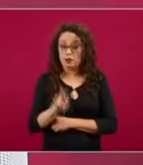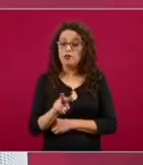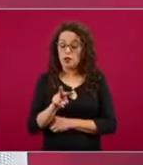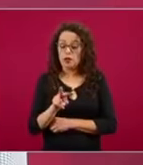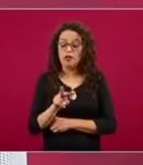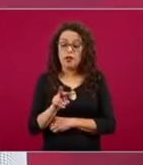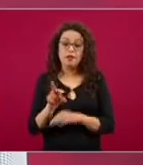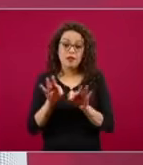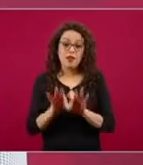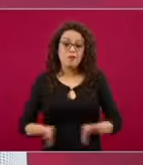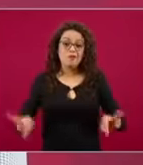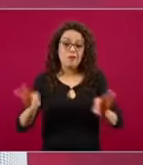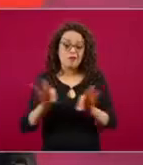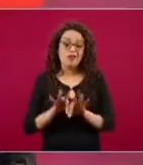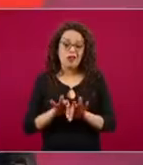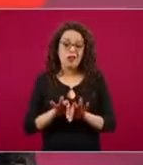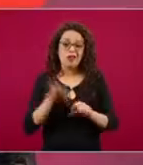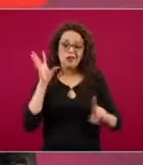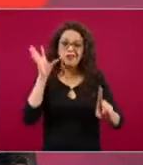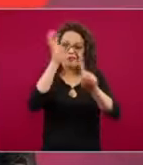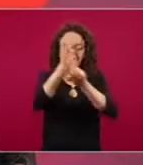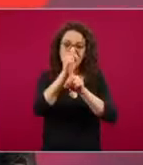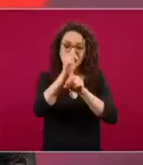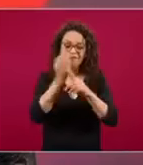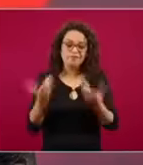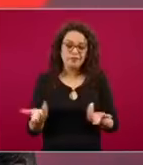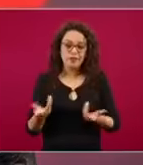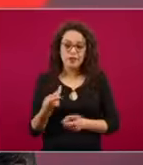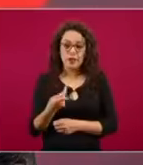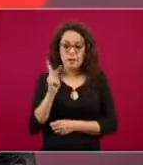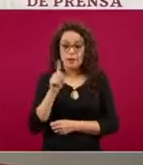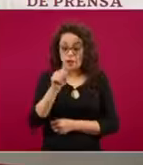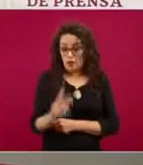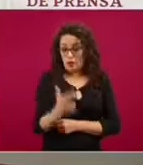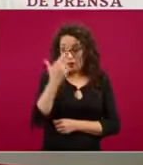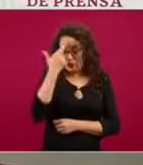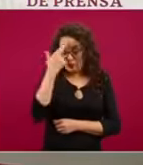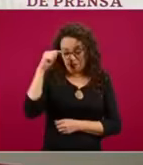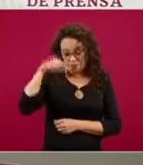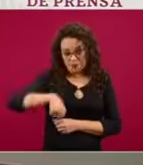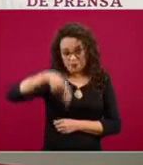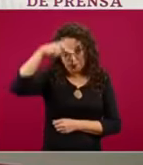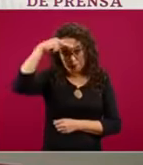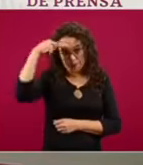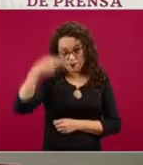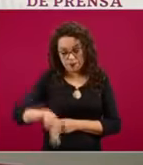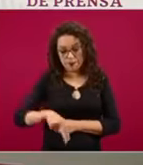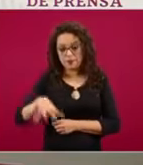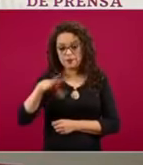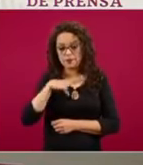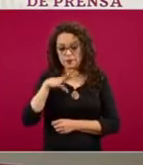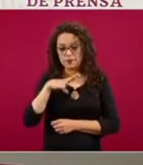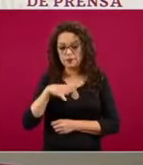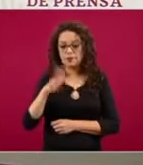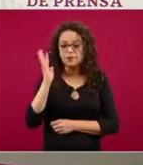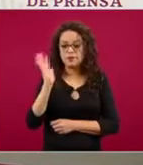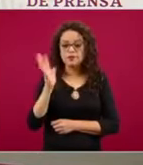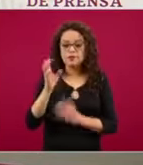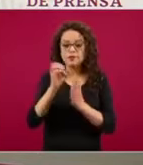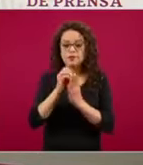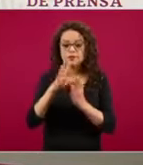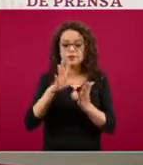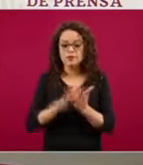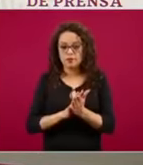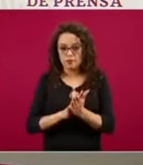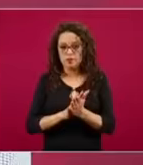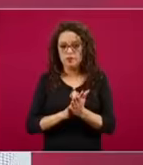importante. Pero si ustedes recuerdan, pues bueno, en México tenemos ya comprometidas y como decía hace un momento estamos dando